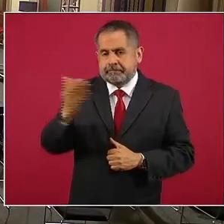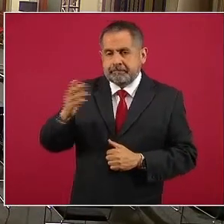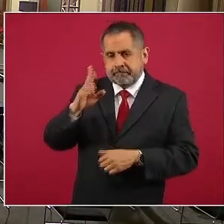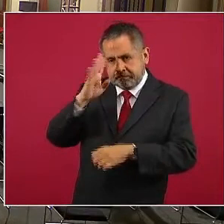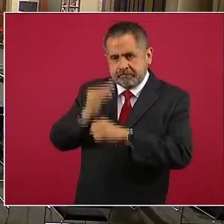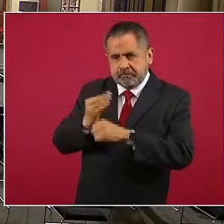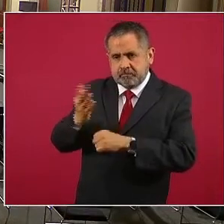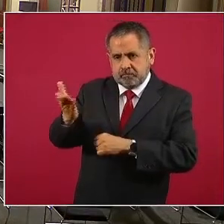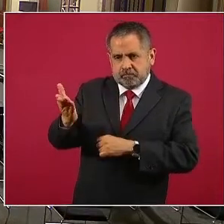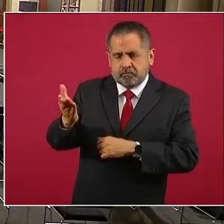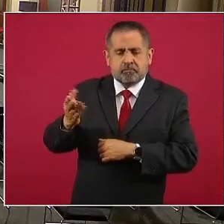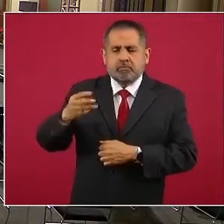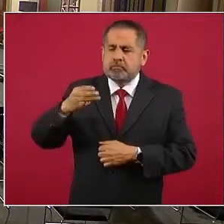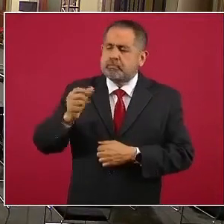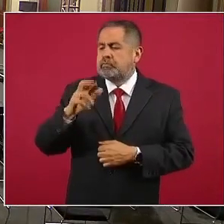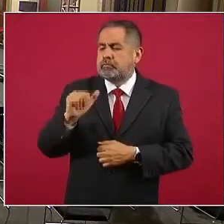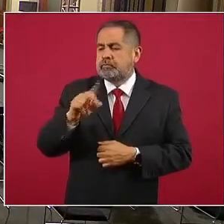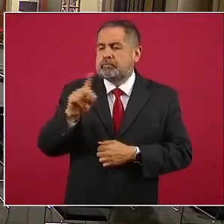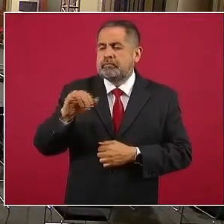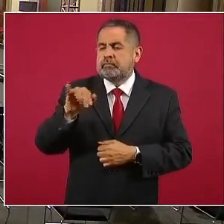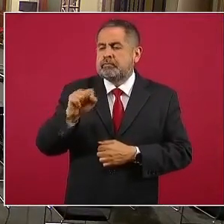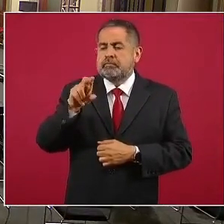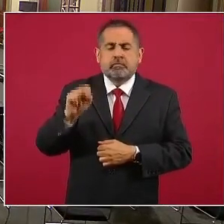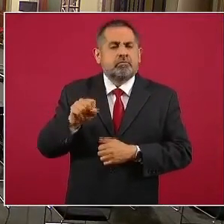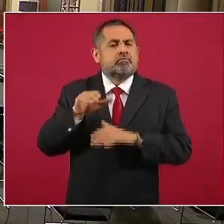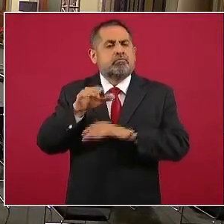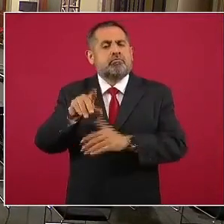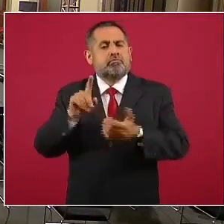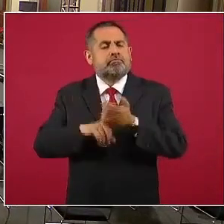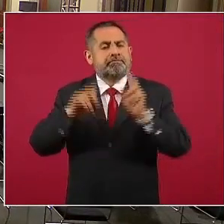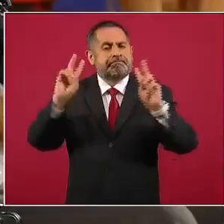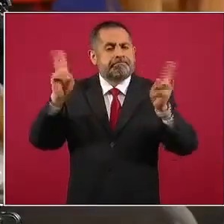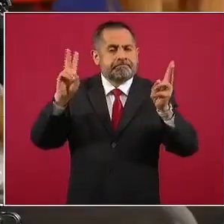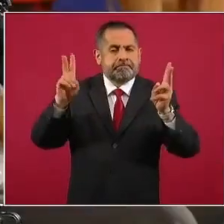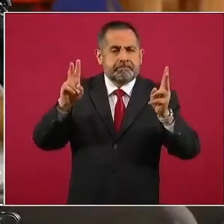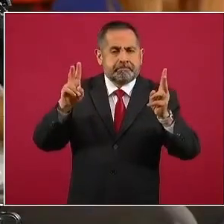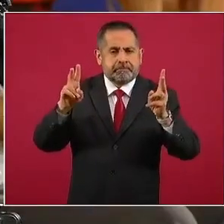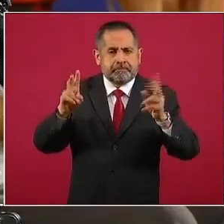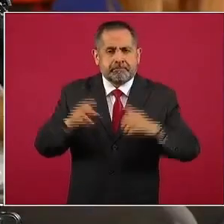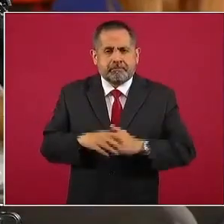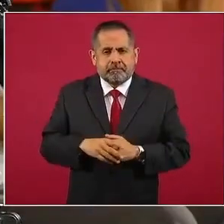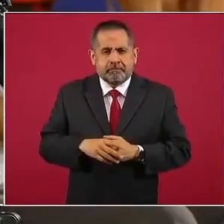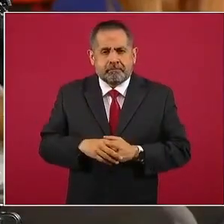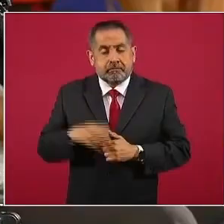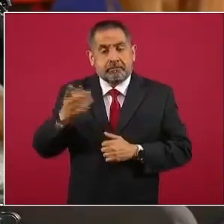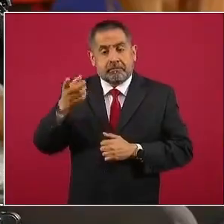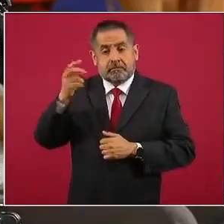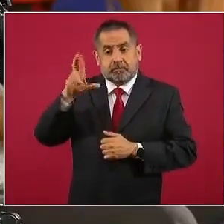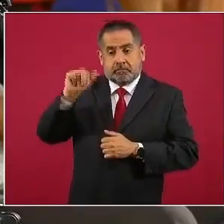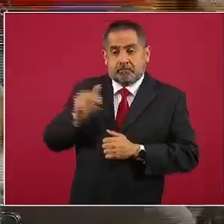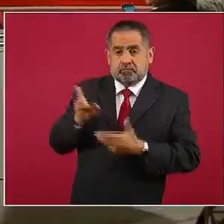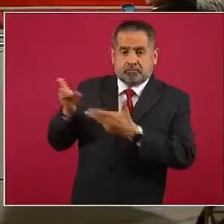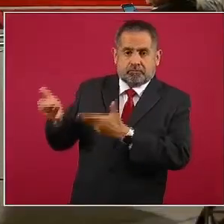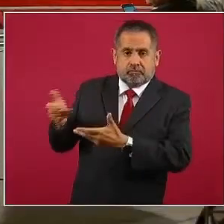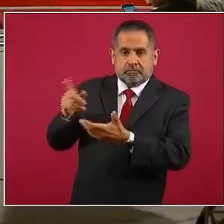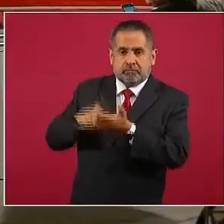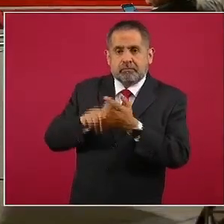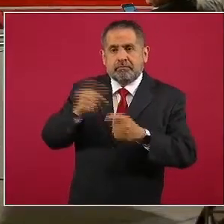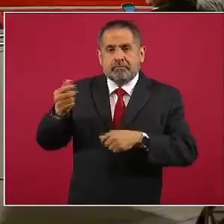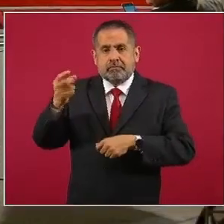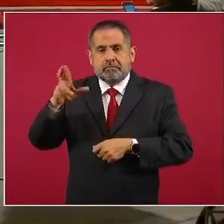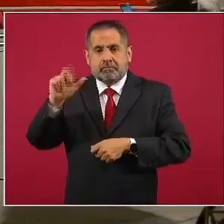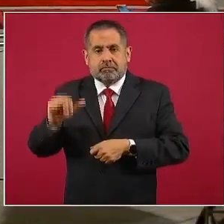señorita María Jesús Sánchez, respecto al tema que se está viviendo… María Jesús Sánchez es la doctora aquí y la otra